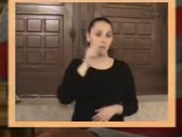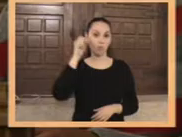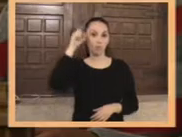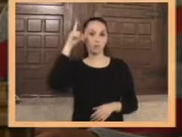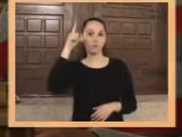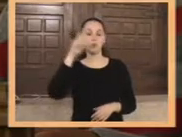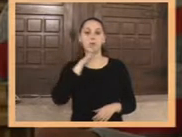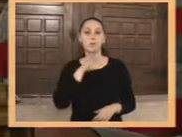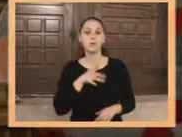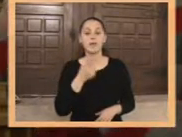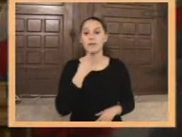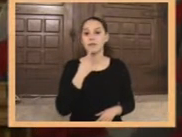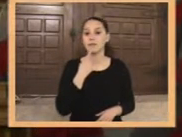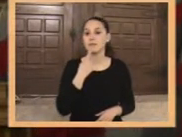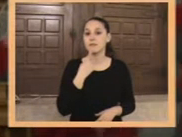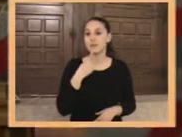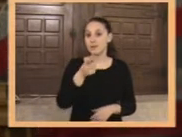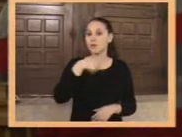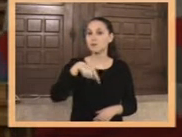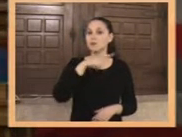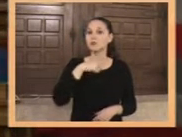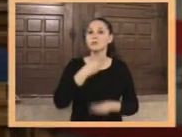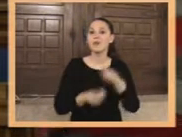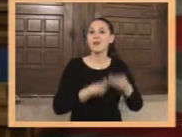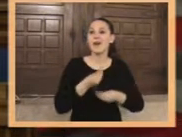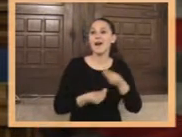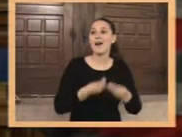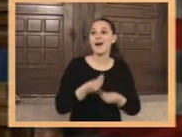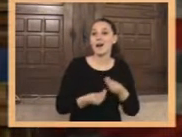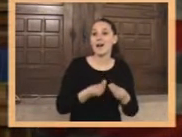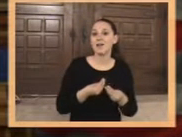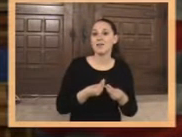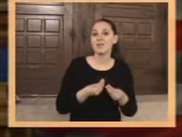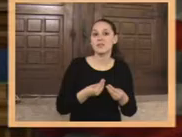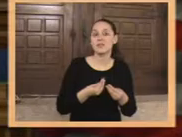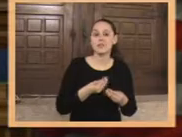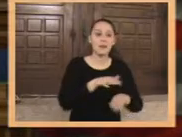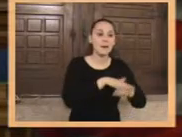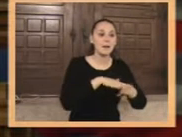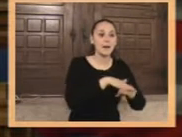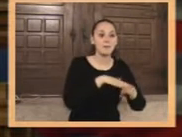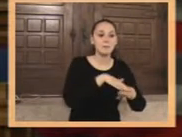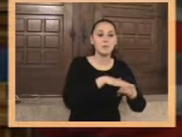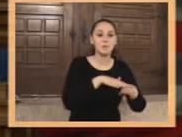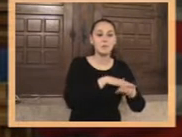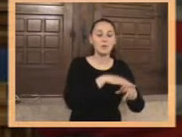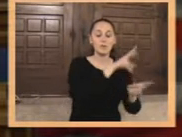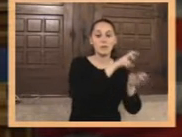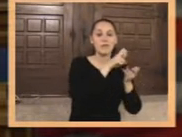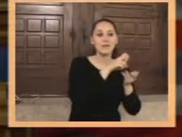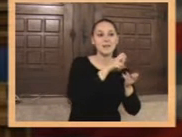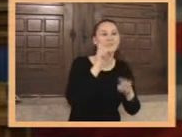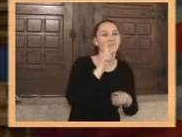era hacer una pequeña minterijilla al Ministerio de Hacienda. Y eso es verdad. ¿Dijo usted eso o no dijo usted